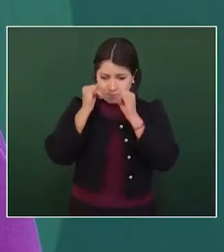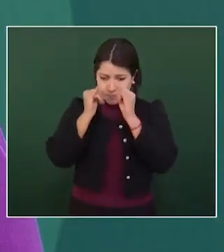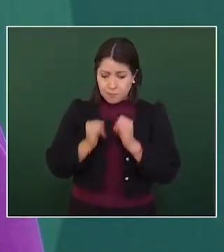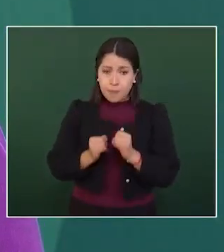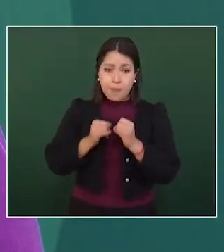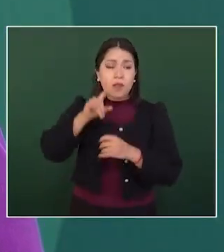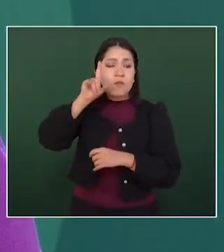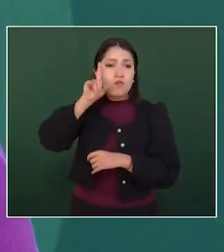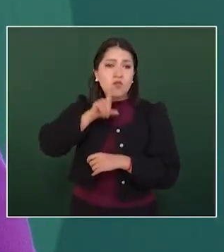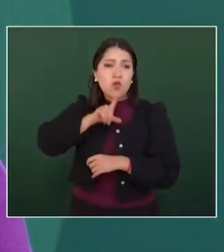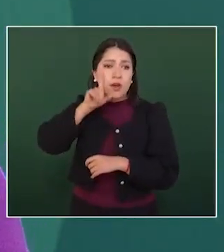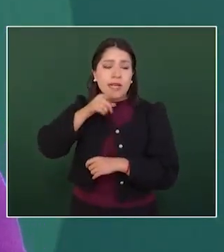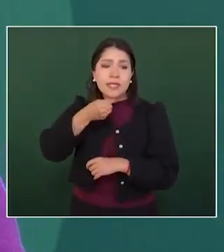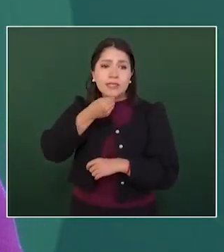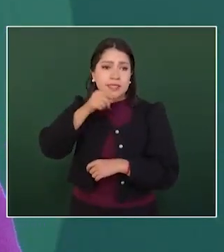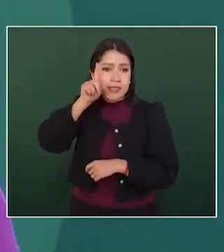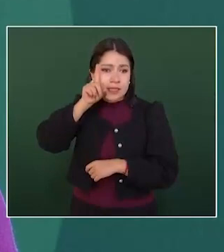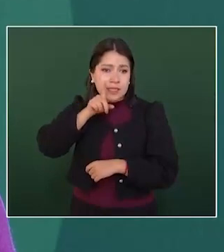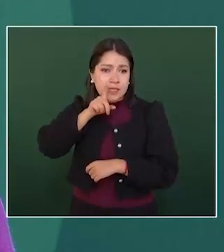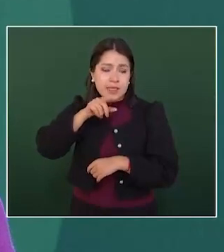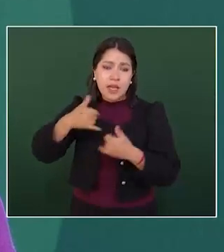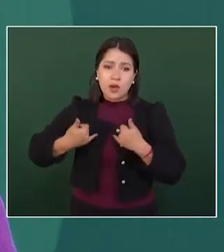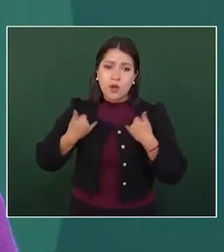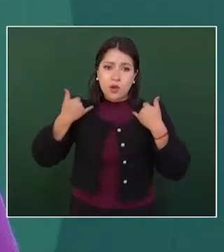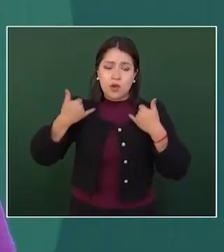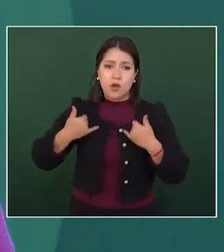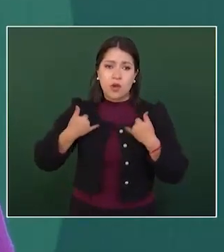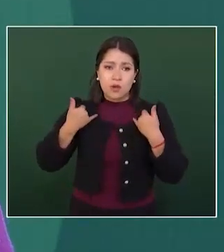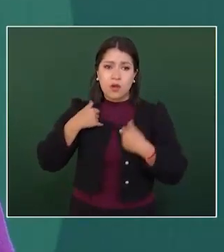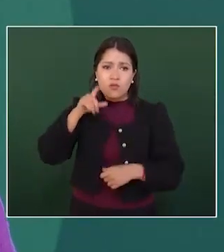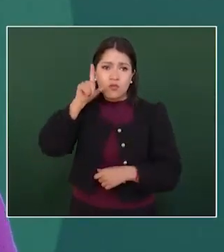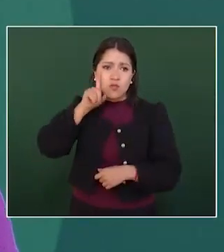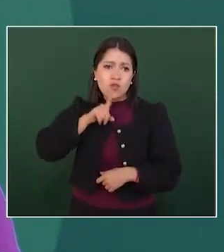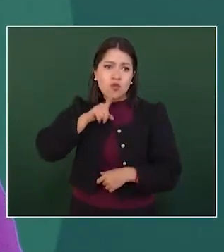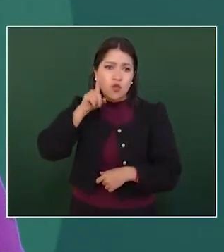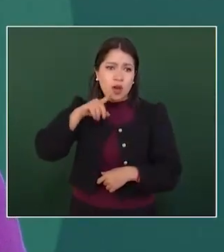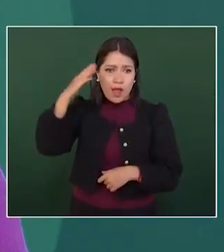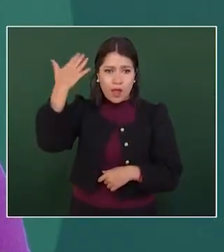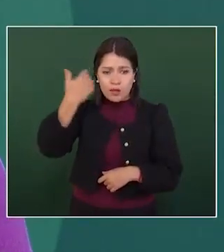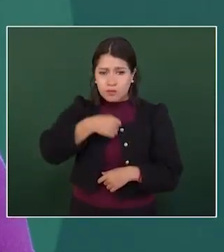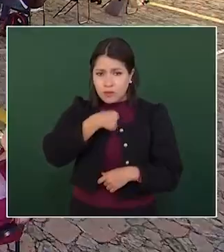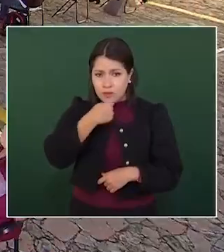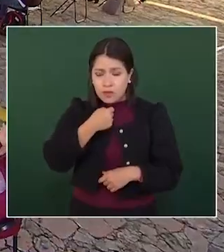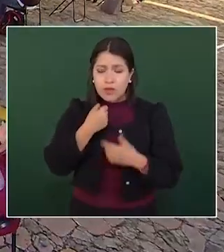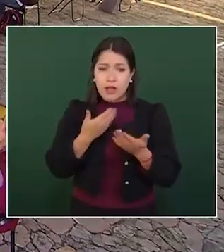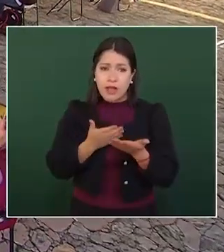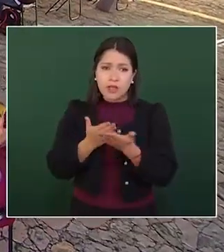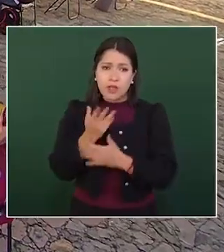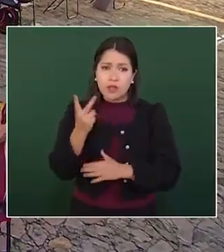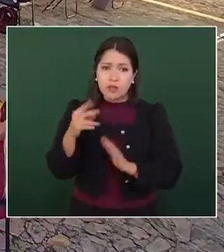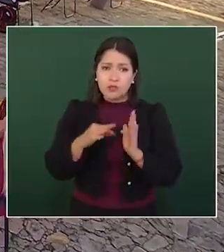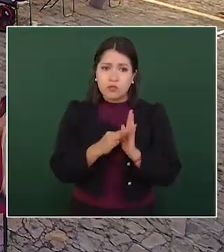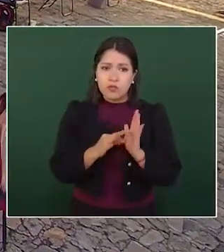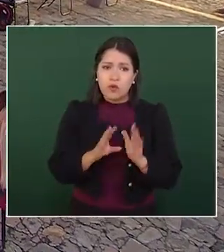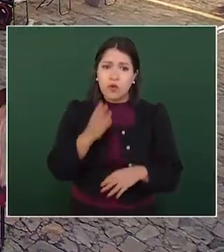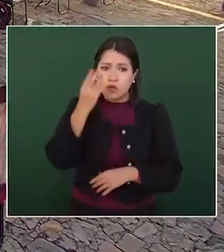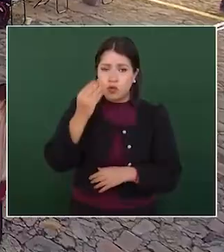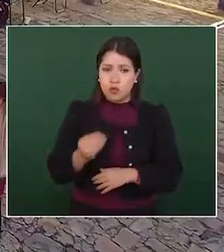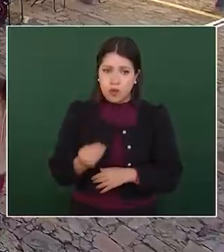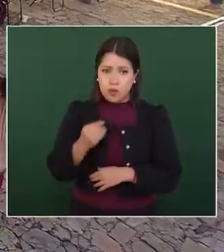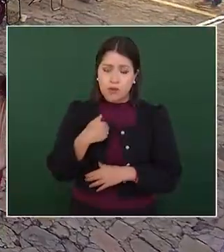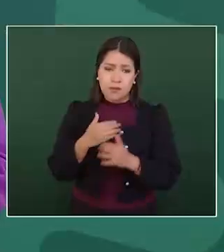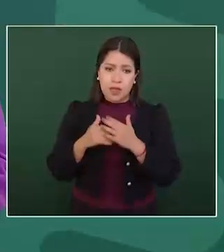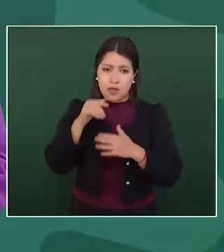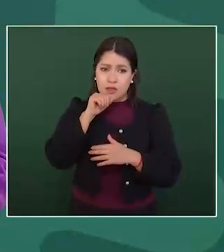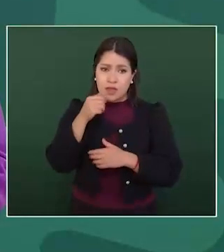mujeres, niñas, jóvenes, adultas mayores, quienes tienen acceso a las 2.9 millones de actividades